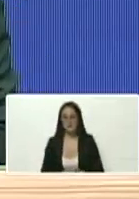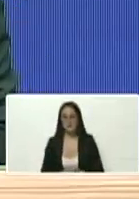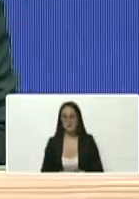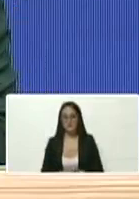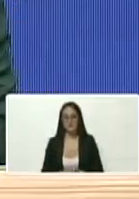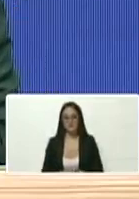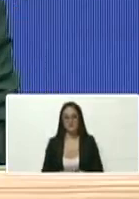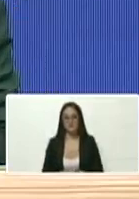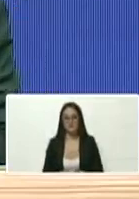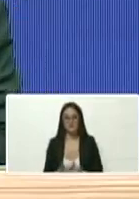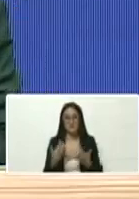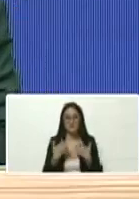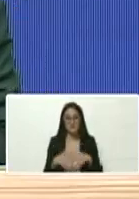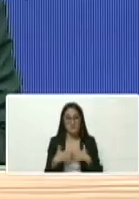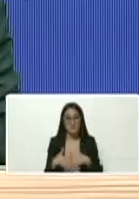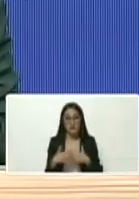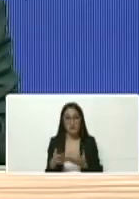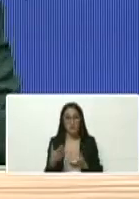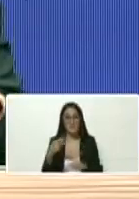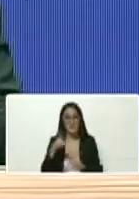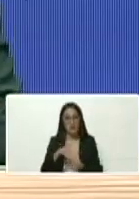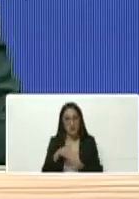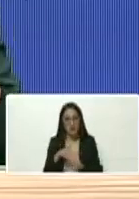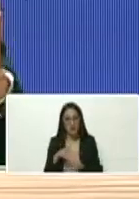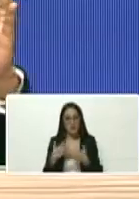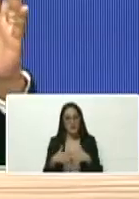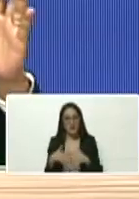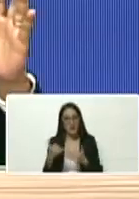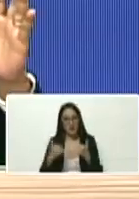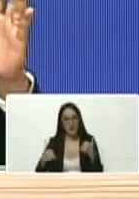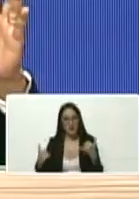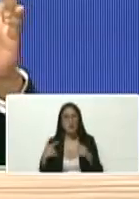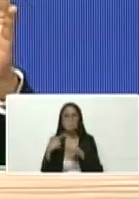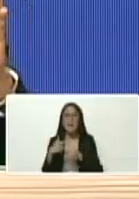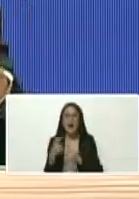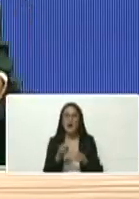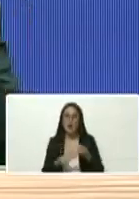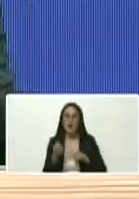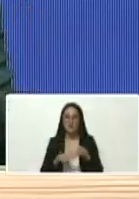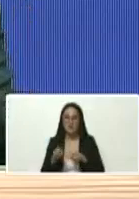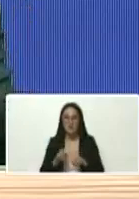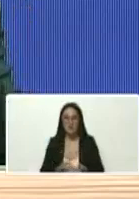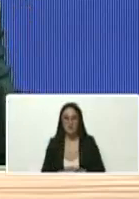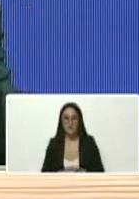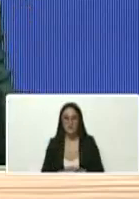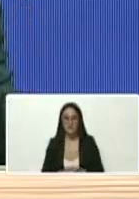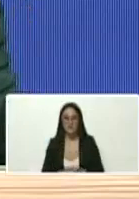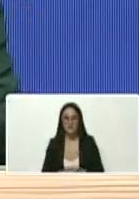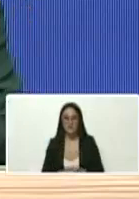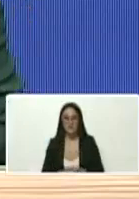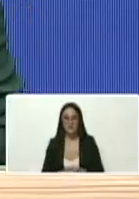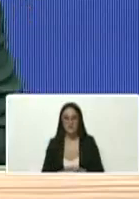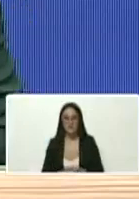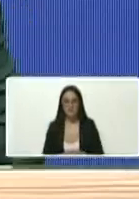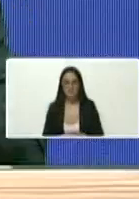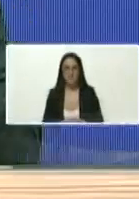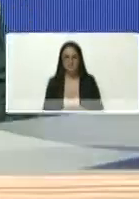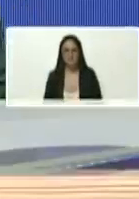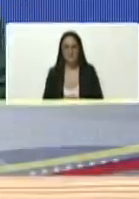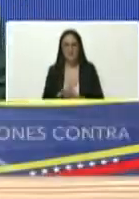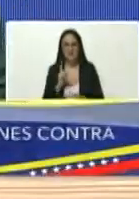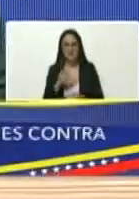mercado petrolero, del mercado energético y de la economía. Tiene que privar